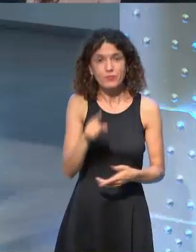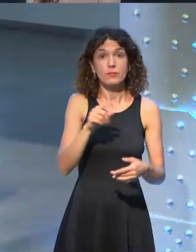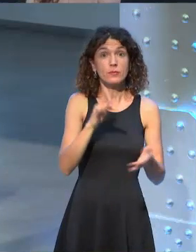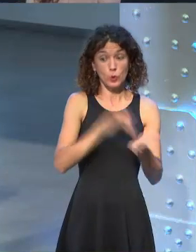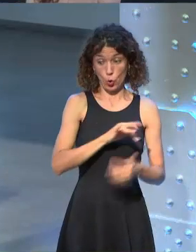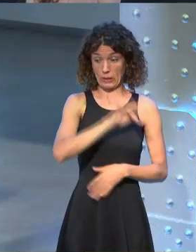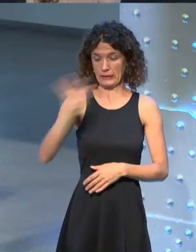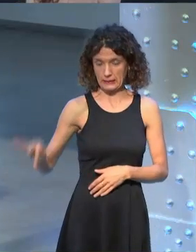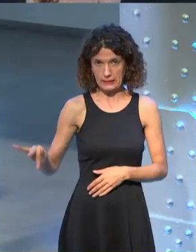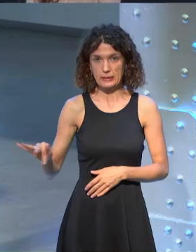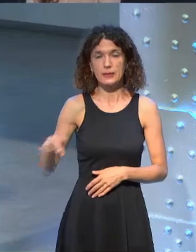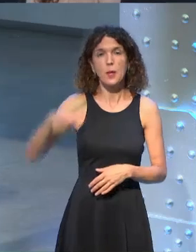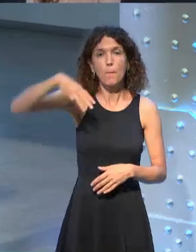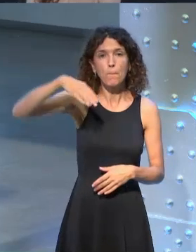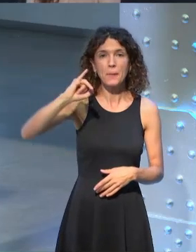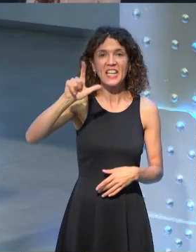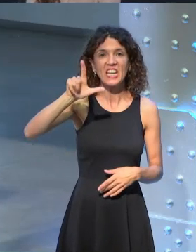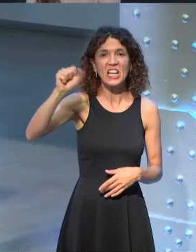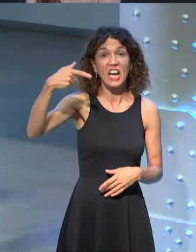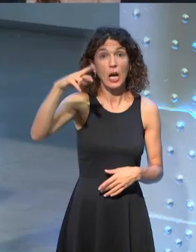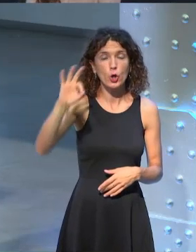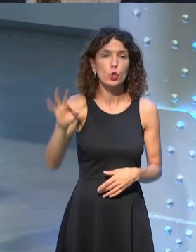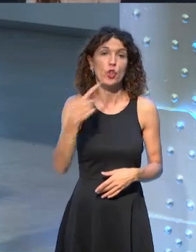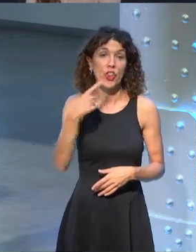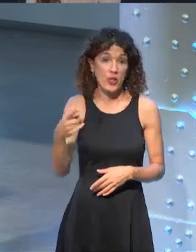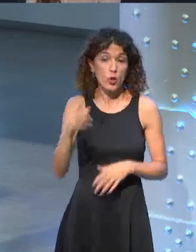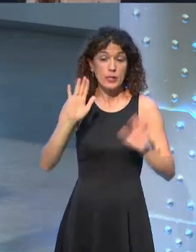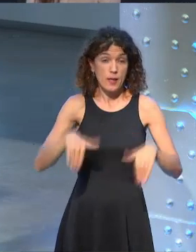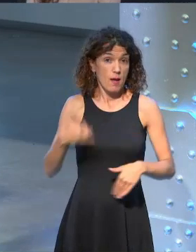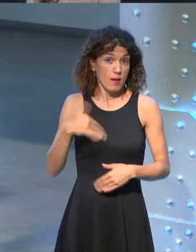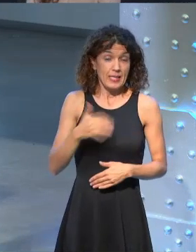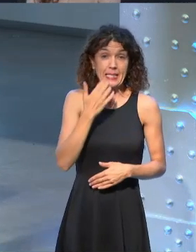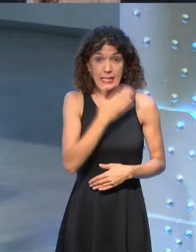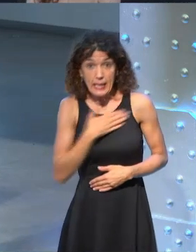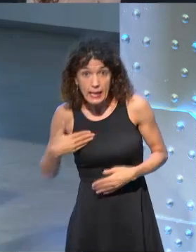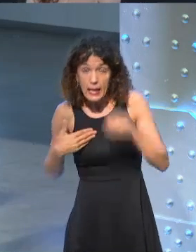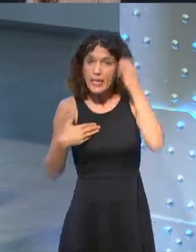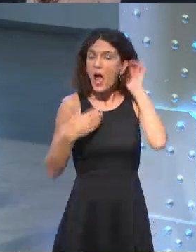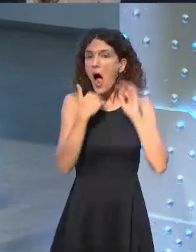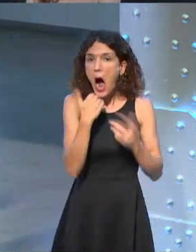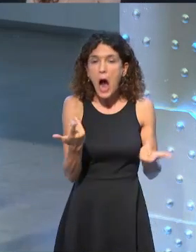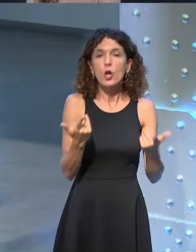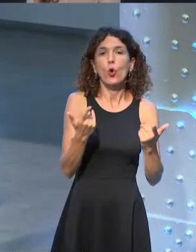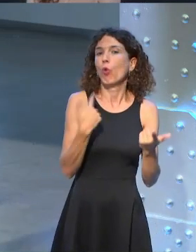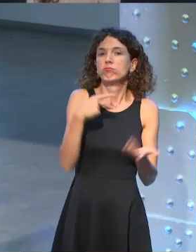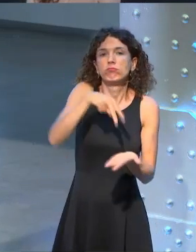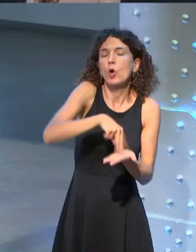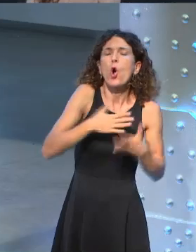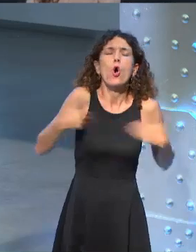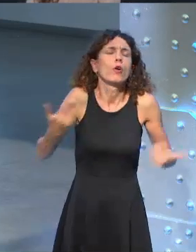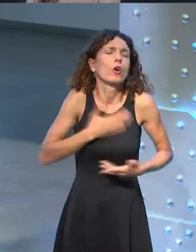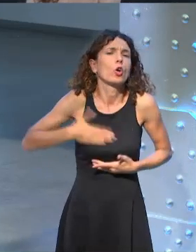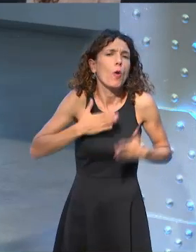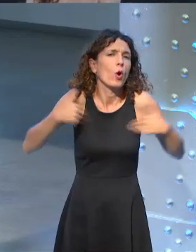ya la palabra a Milagros. Sobra que os diga que os podéis levantar si queréis hacer vuestra charla de pie, como más